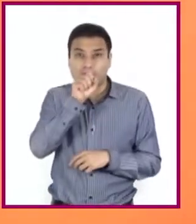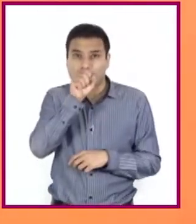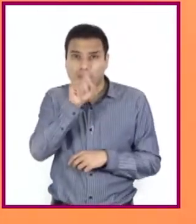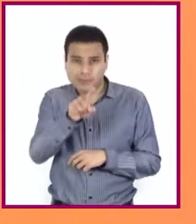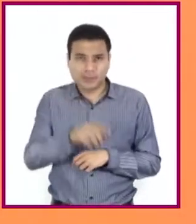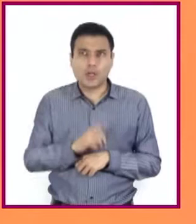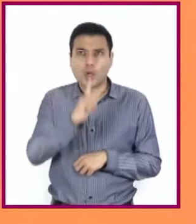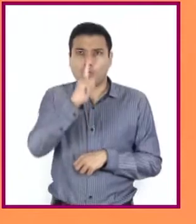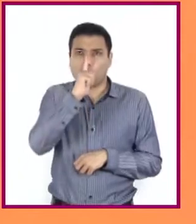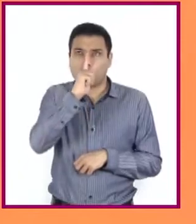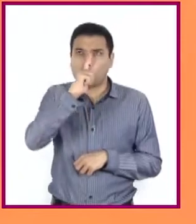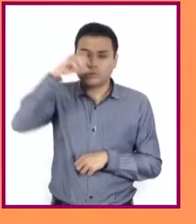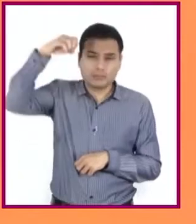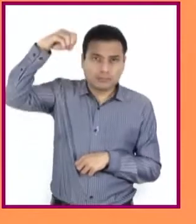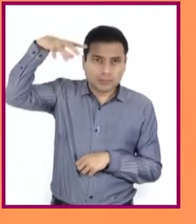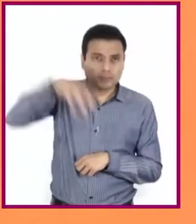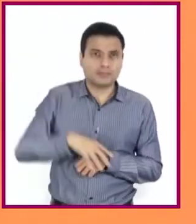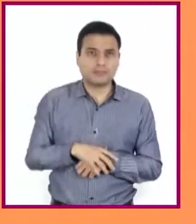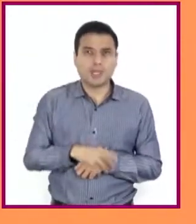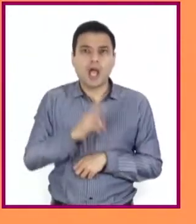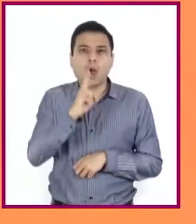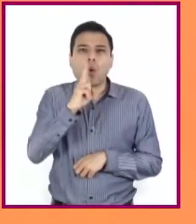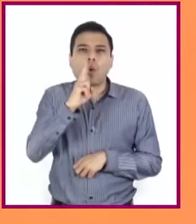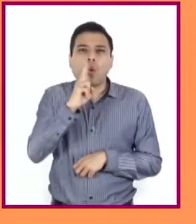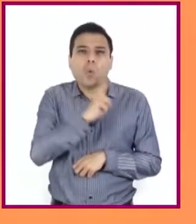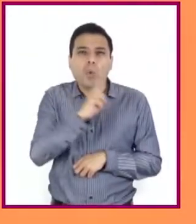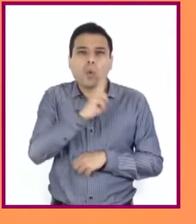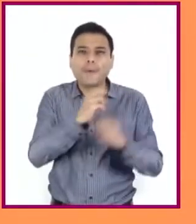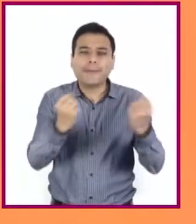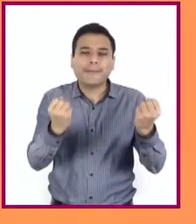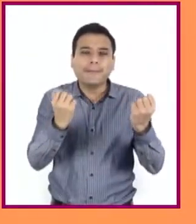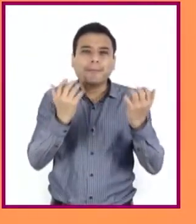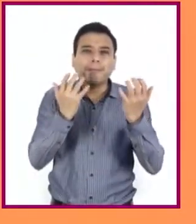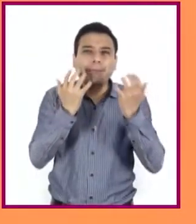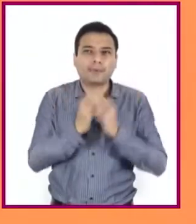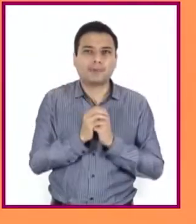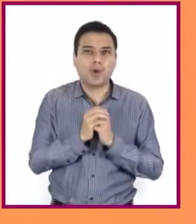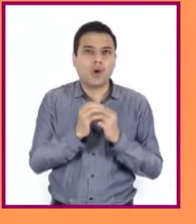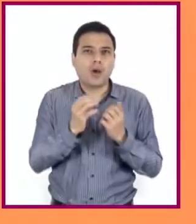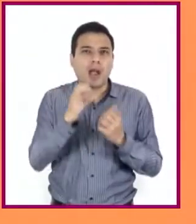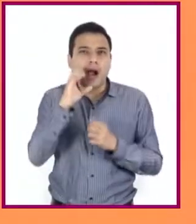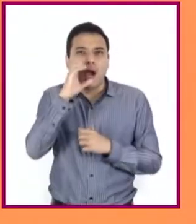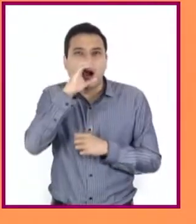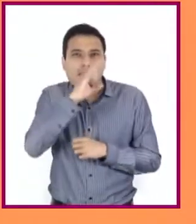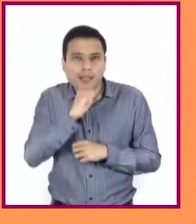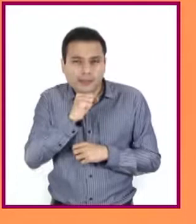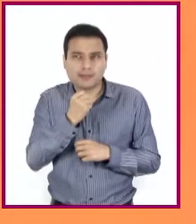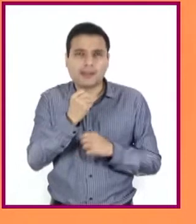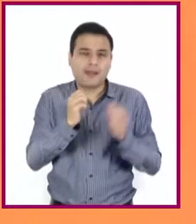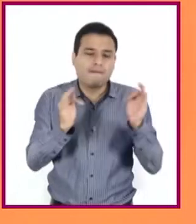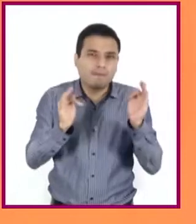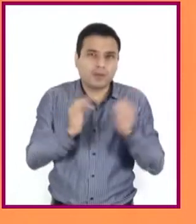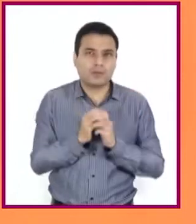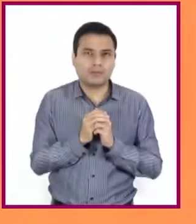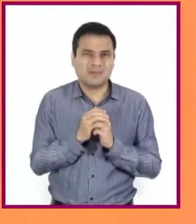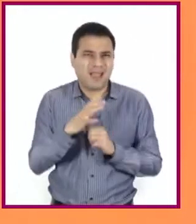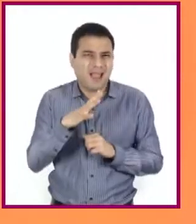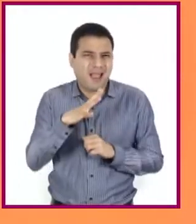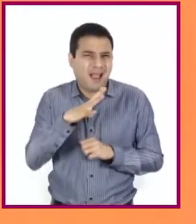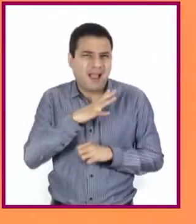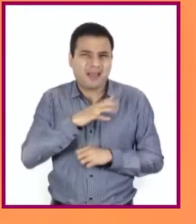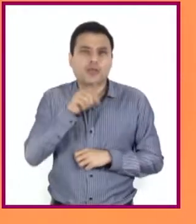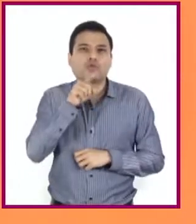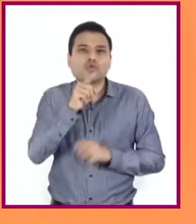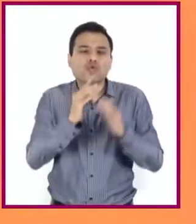y no pases frío. Aire frío cuando hace mucho calor. Toda una colección de artilugios electrónicos